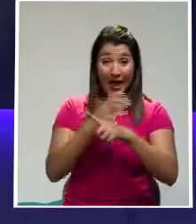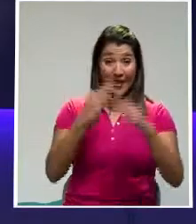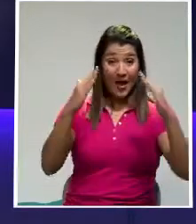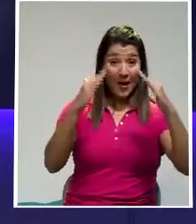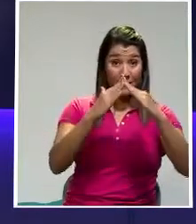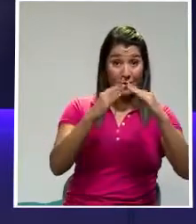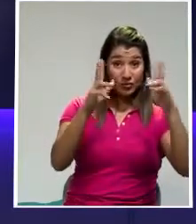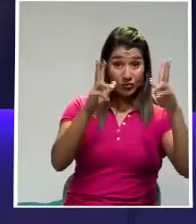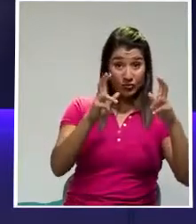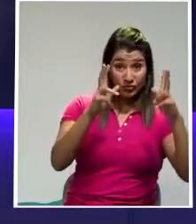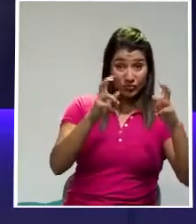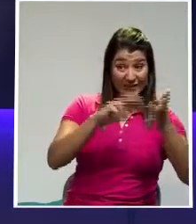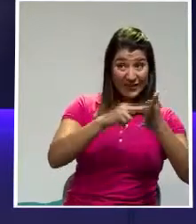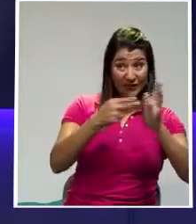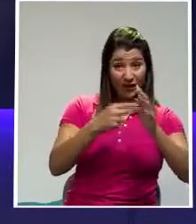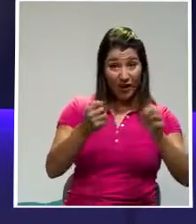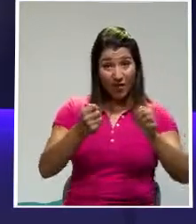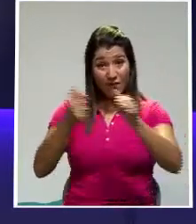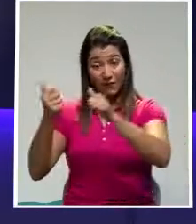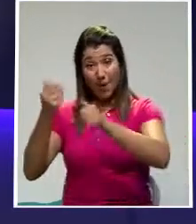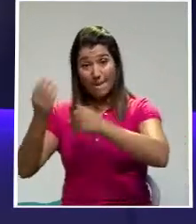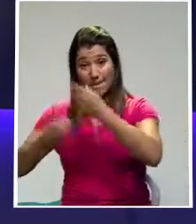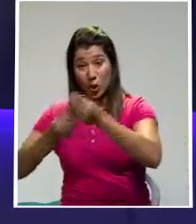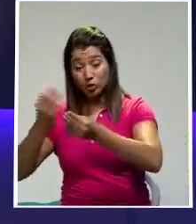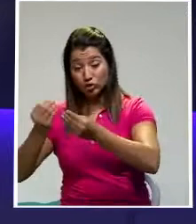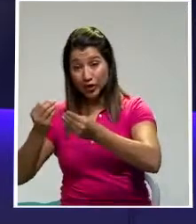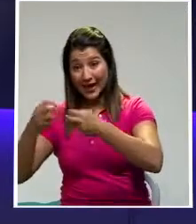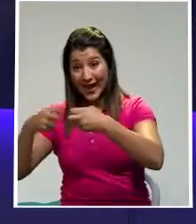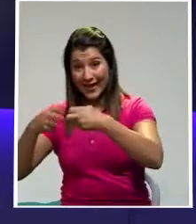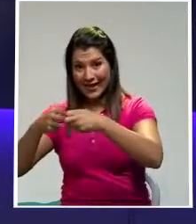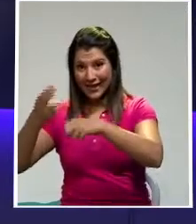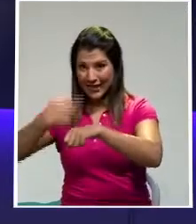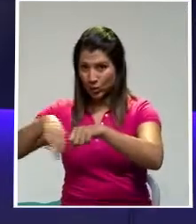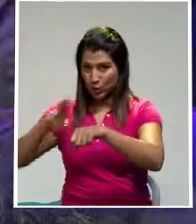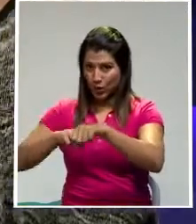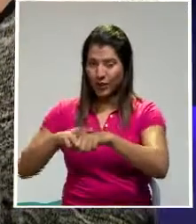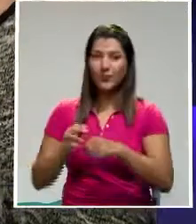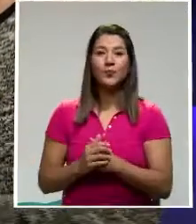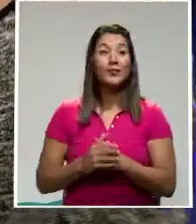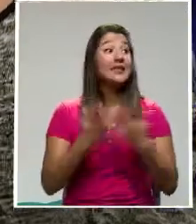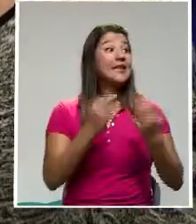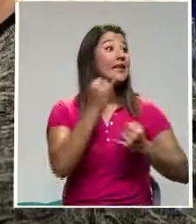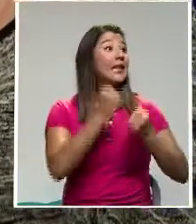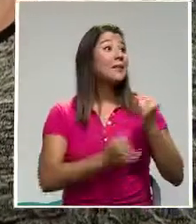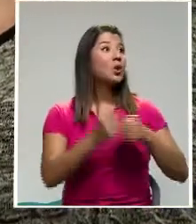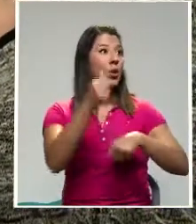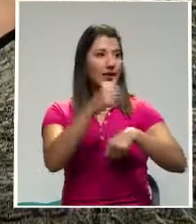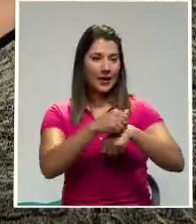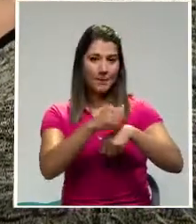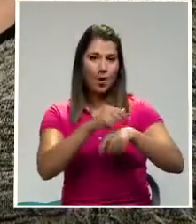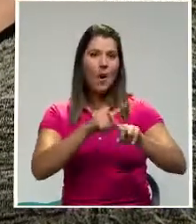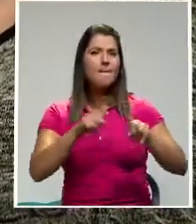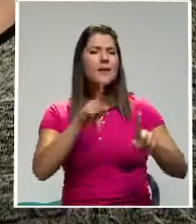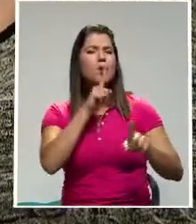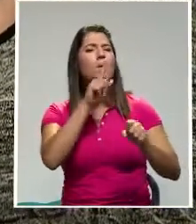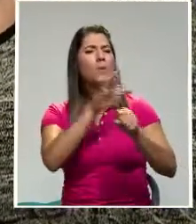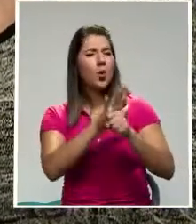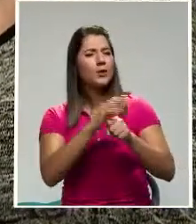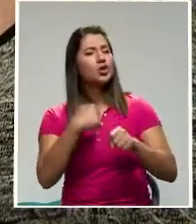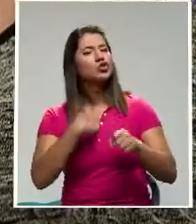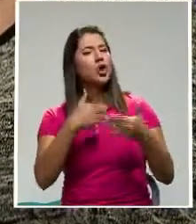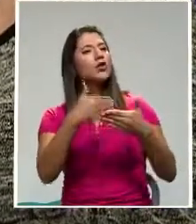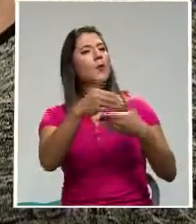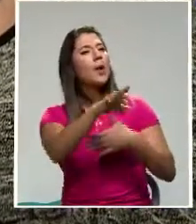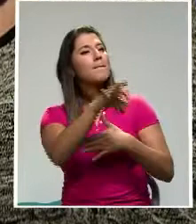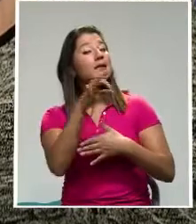desplaza energía renovable, no desplaza energía térmica. Se me acabó el tiempo, pero le prometo que le invito nuevamente